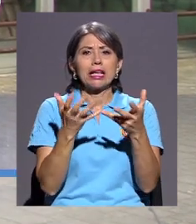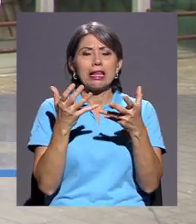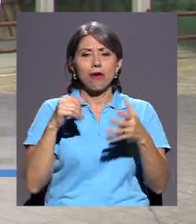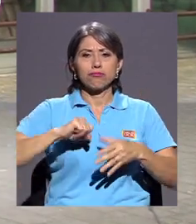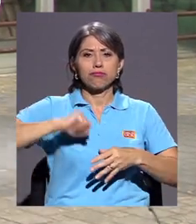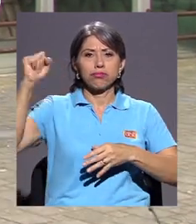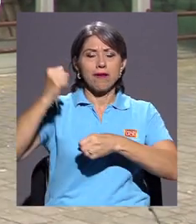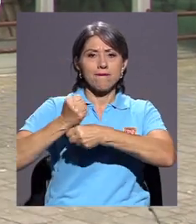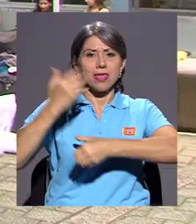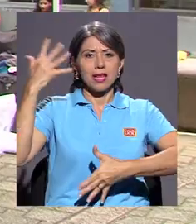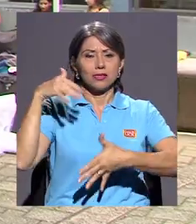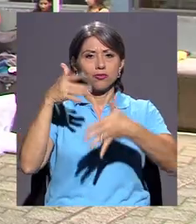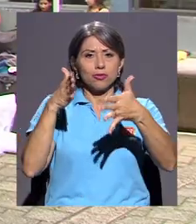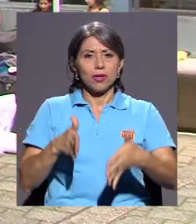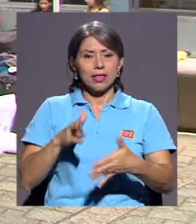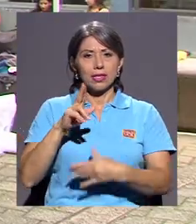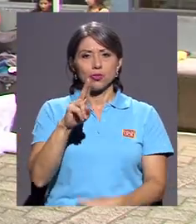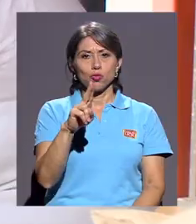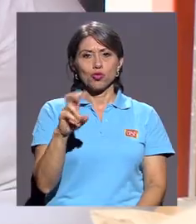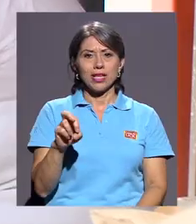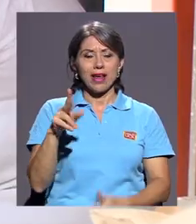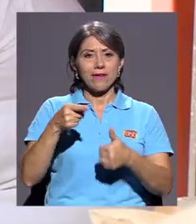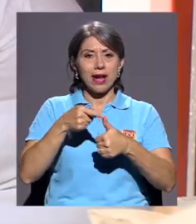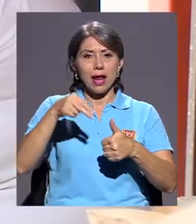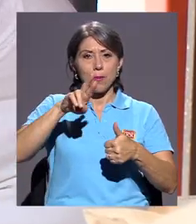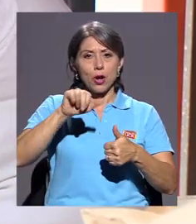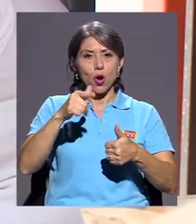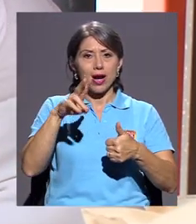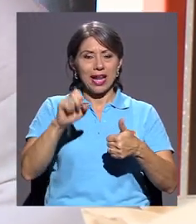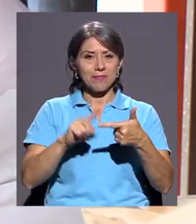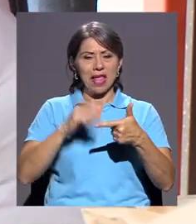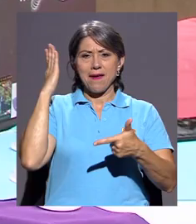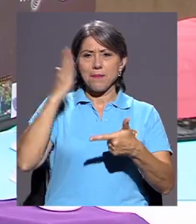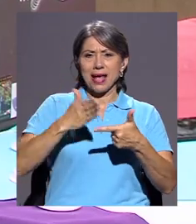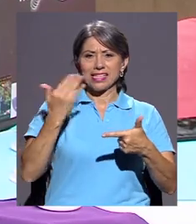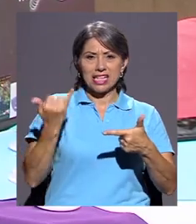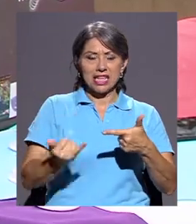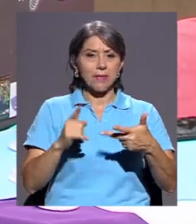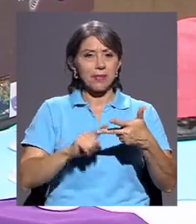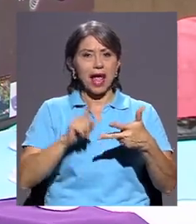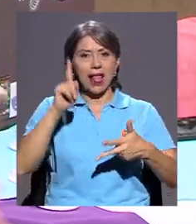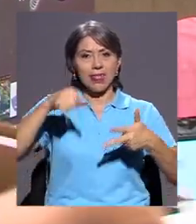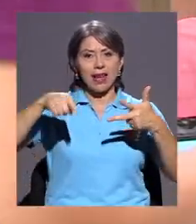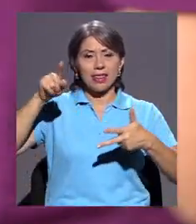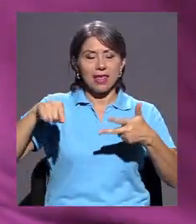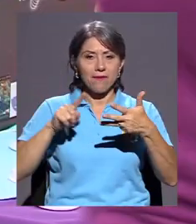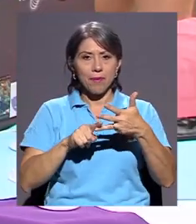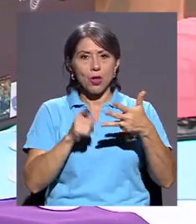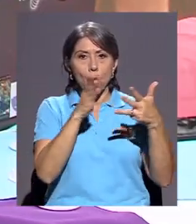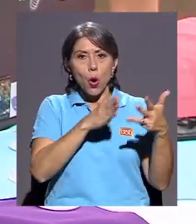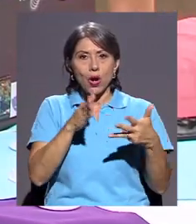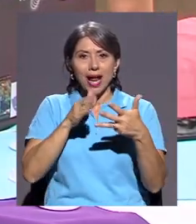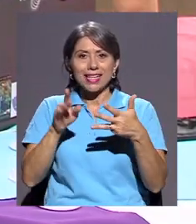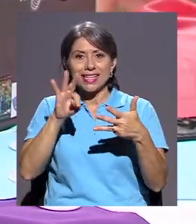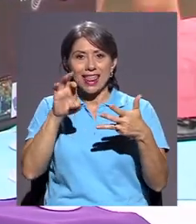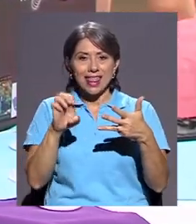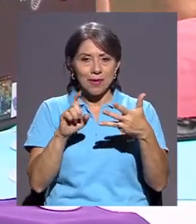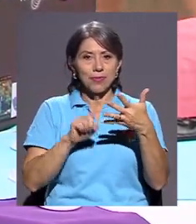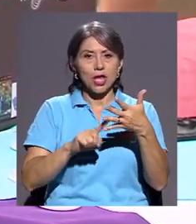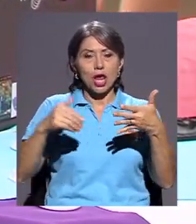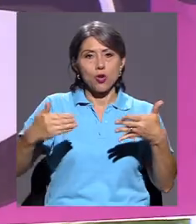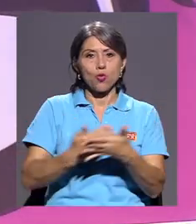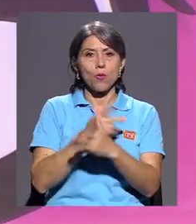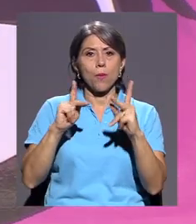de la Federación de Estudiantes de la UCR: Progre, Basta Ya, Alternativa, Organizate y el